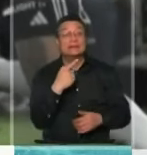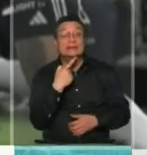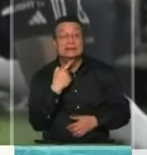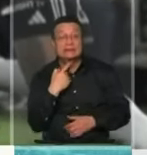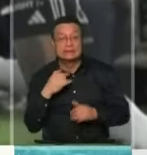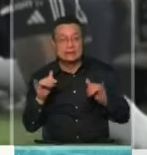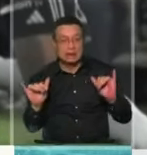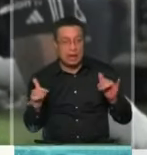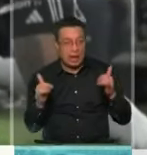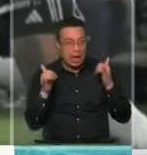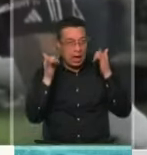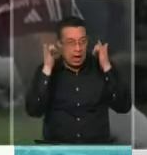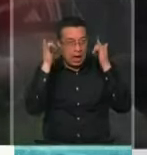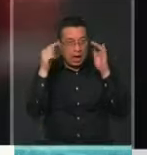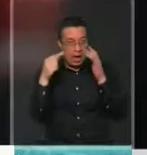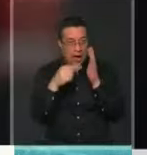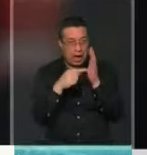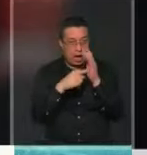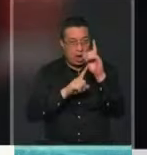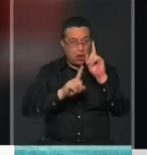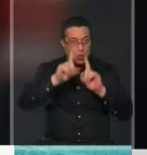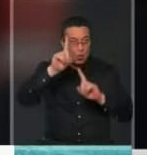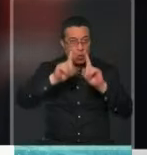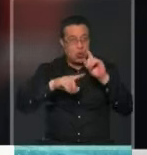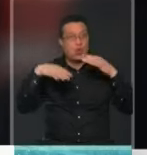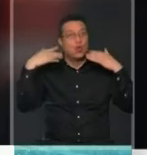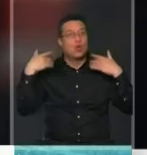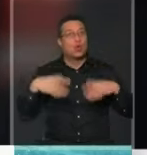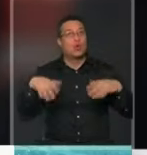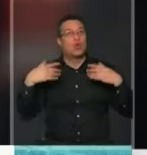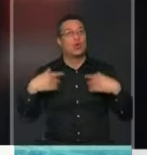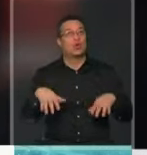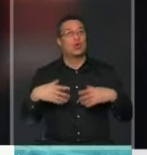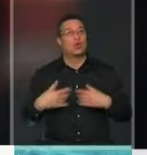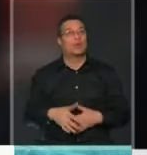entretenida la competencia aquí.